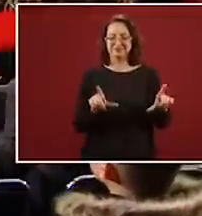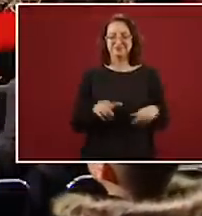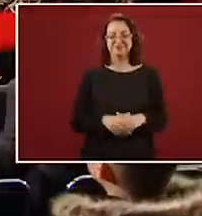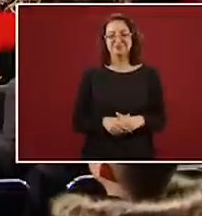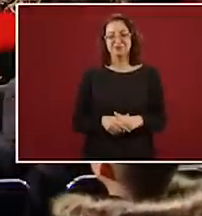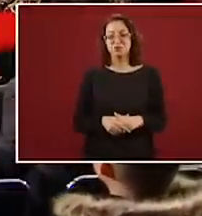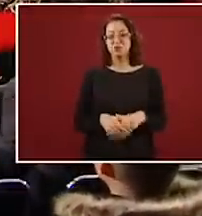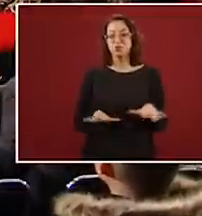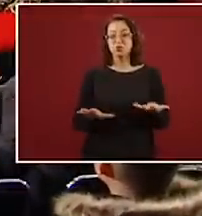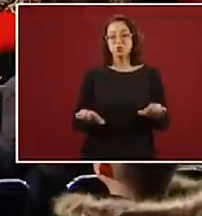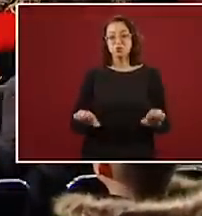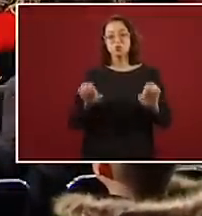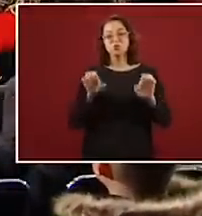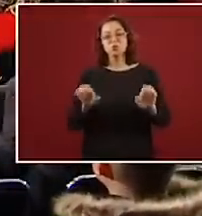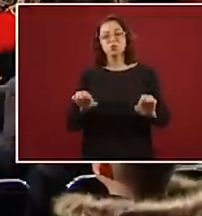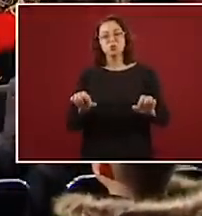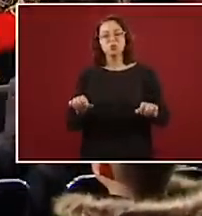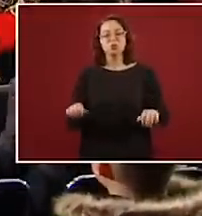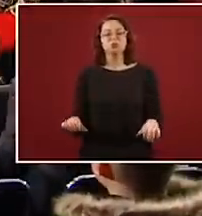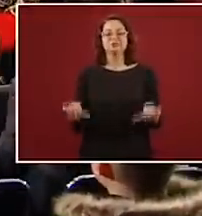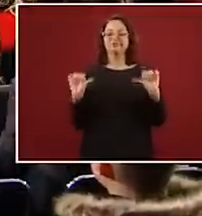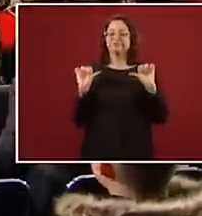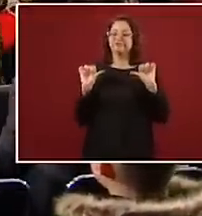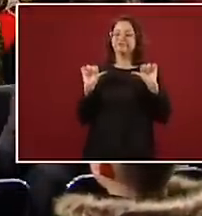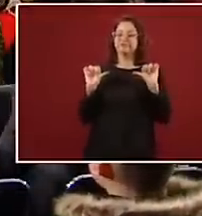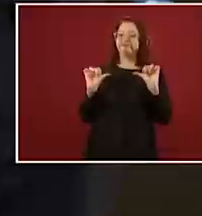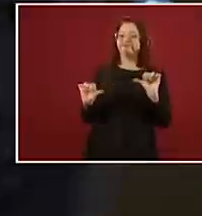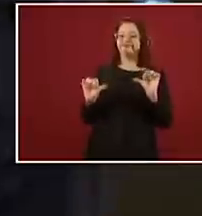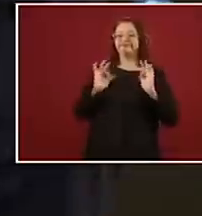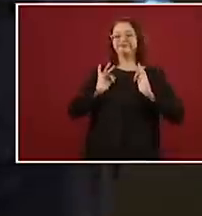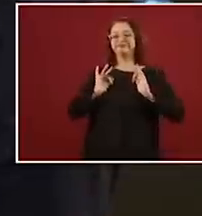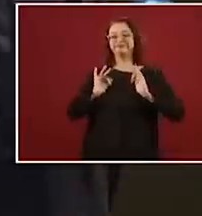Extraordinaria calidad y confort. O sea.